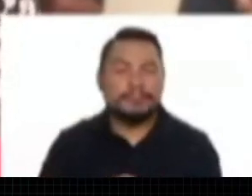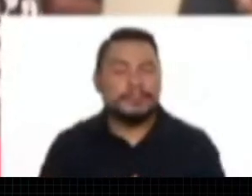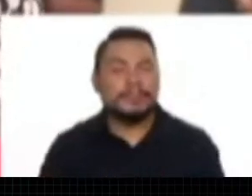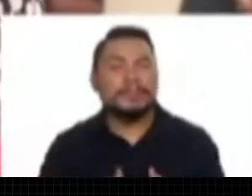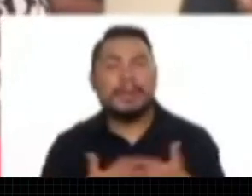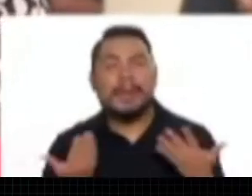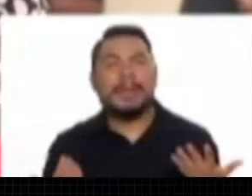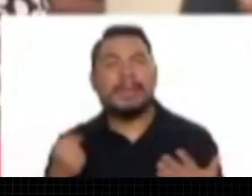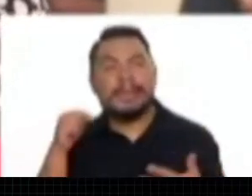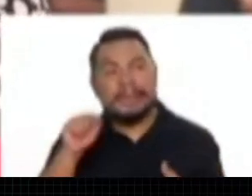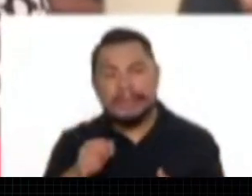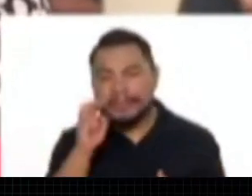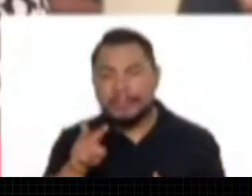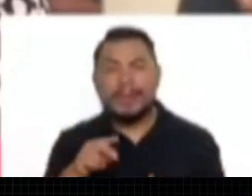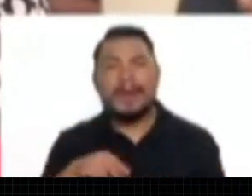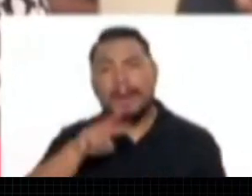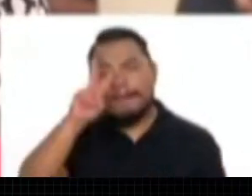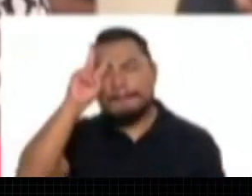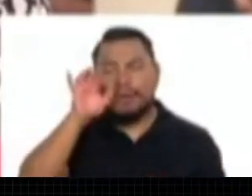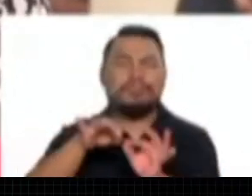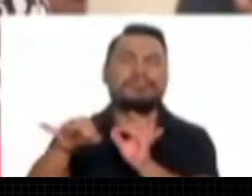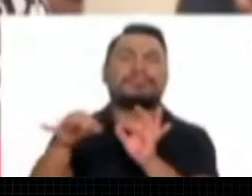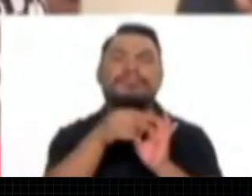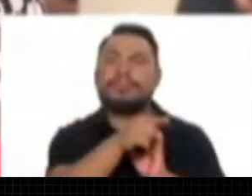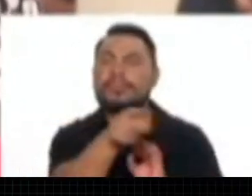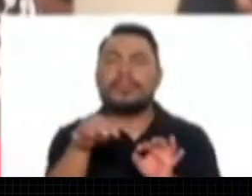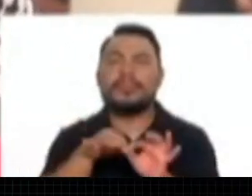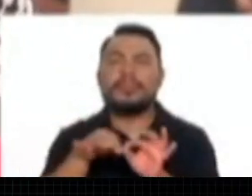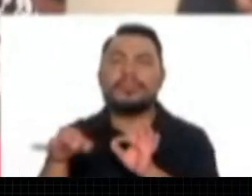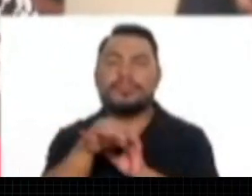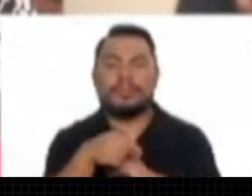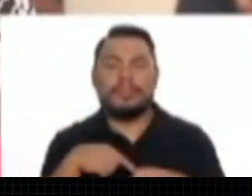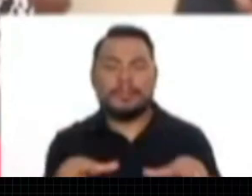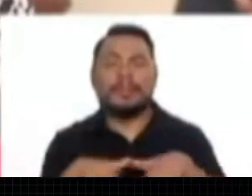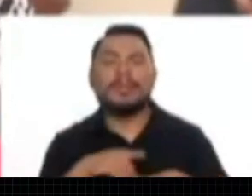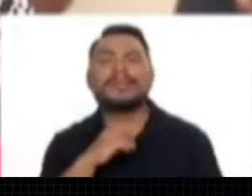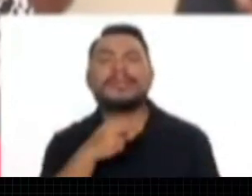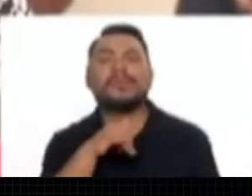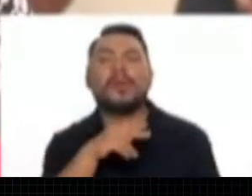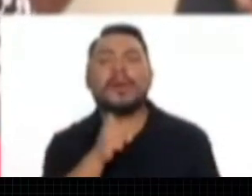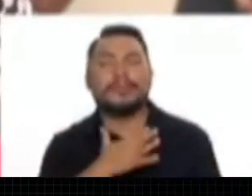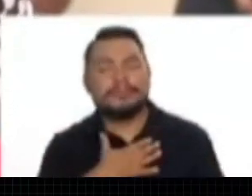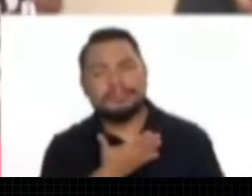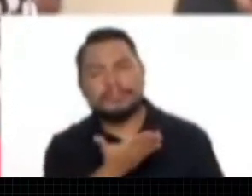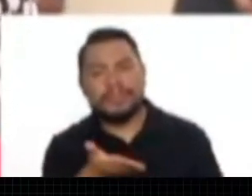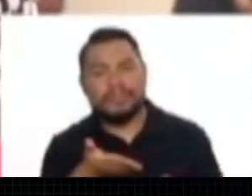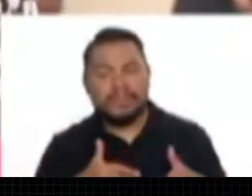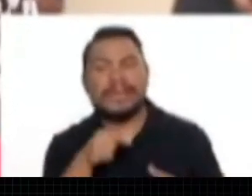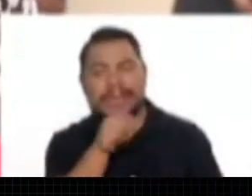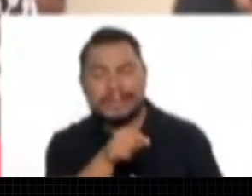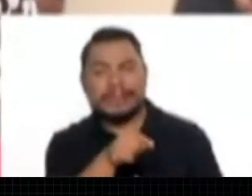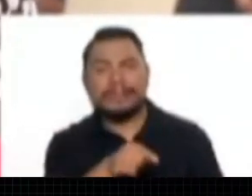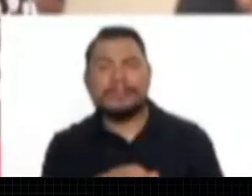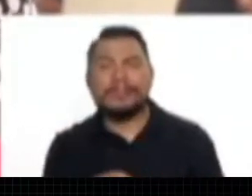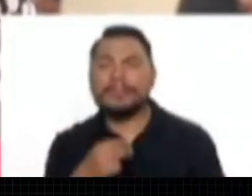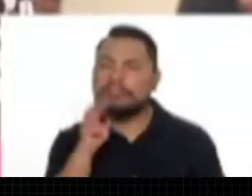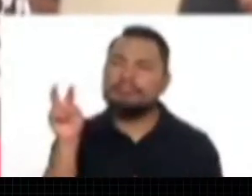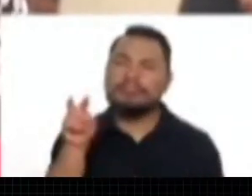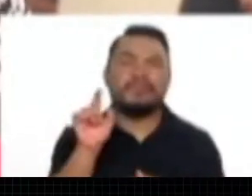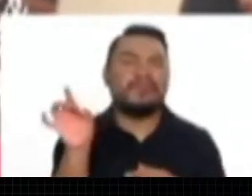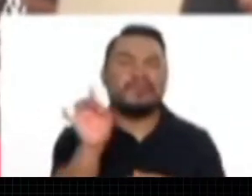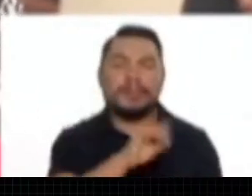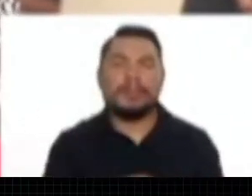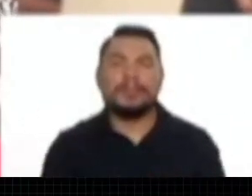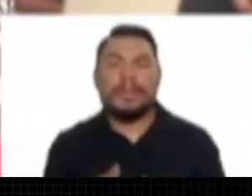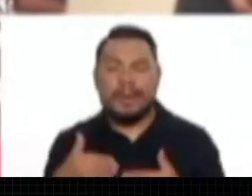Vengo de ese Perú profundo, de mi Chalabanca querido, donde también por